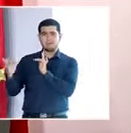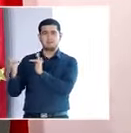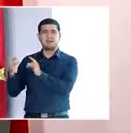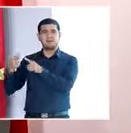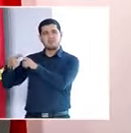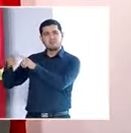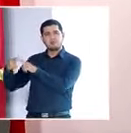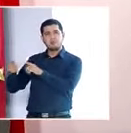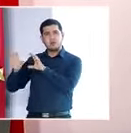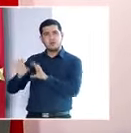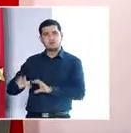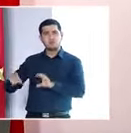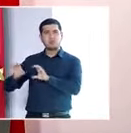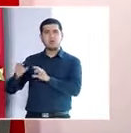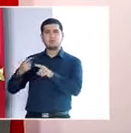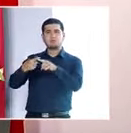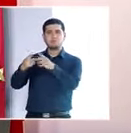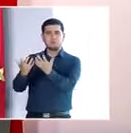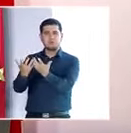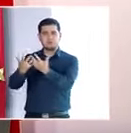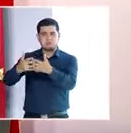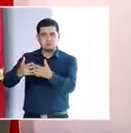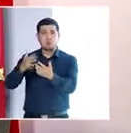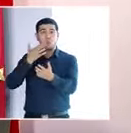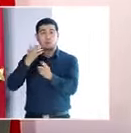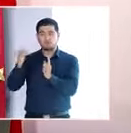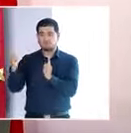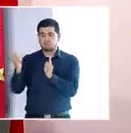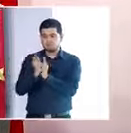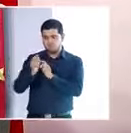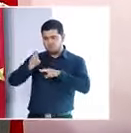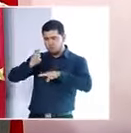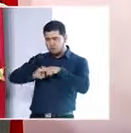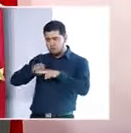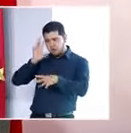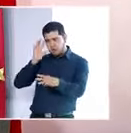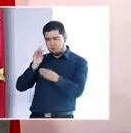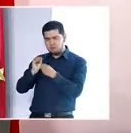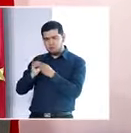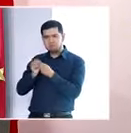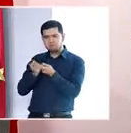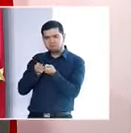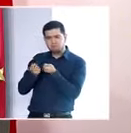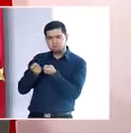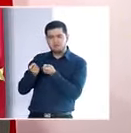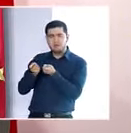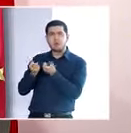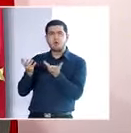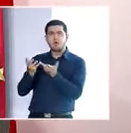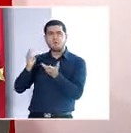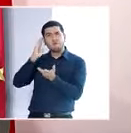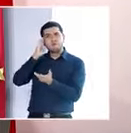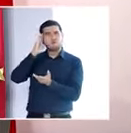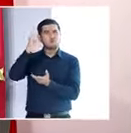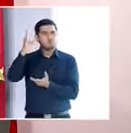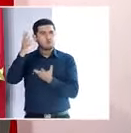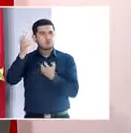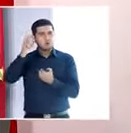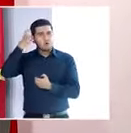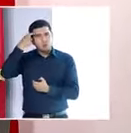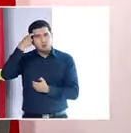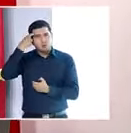que nos sentamos a concertar y a compartir también las expectativas de gobierno, estamos haciendo